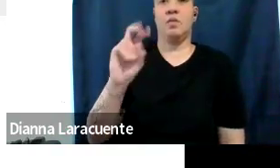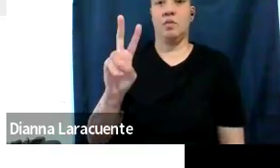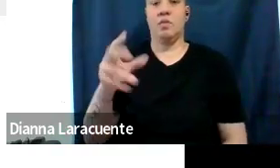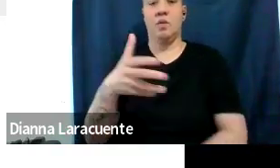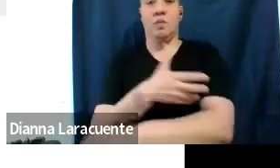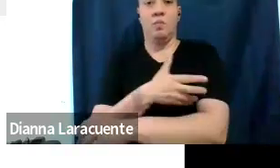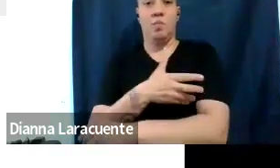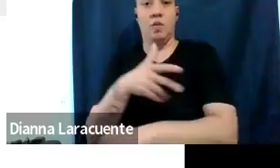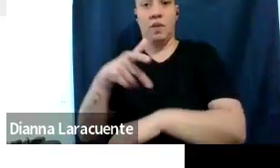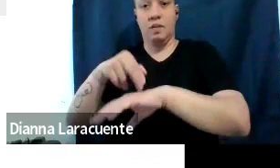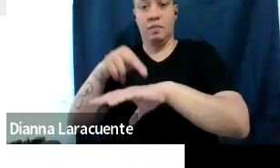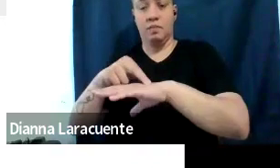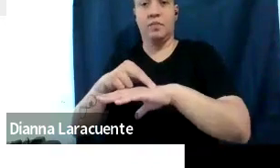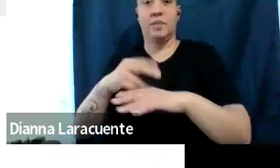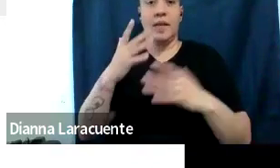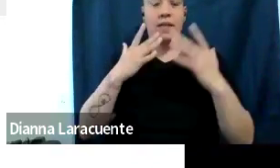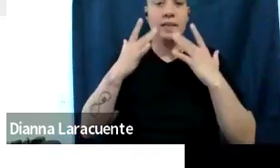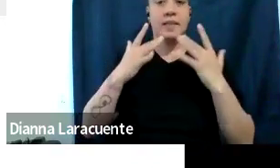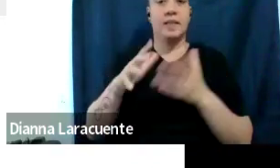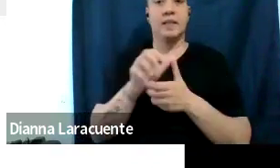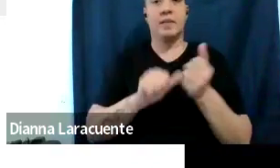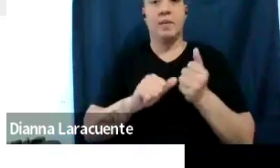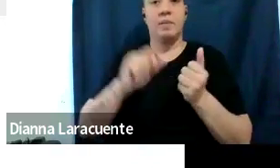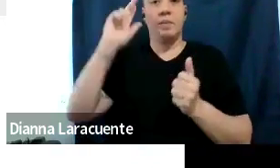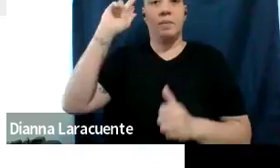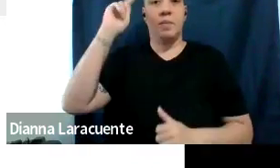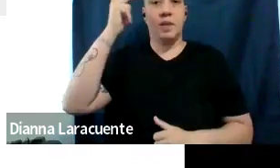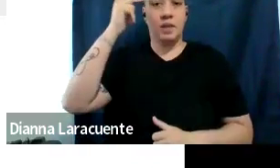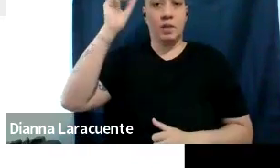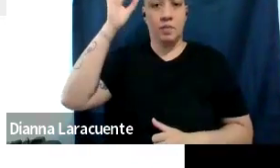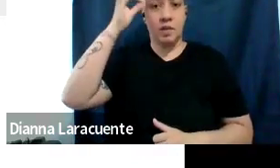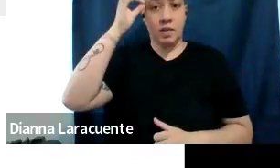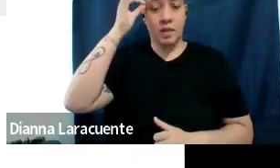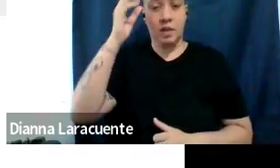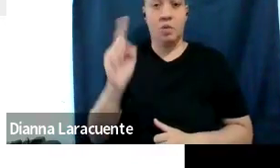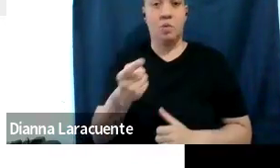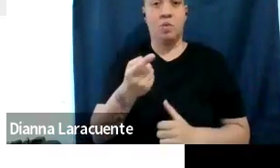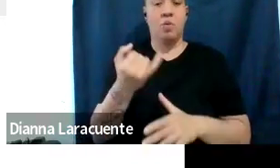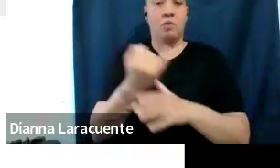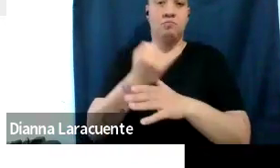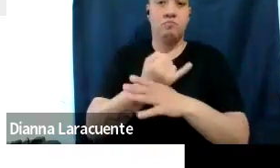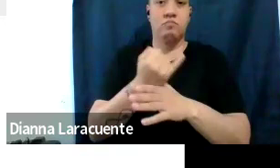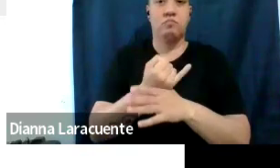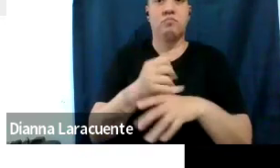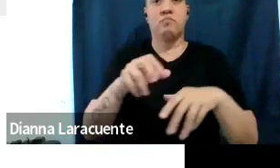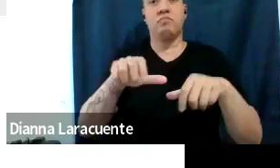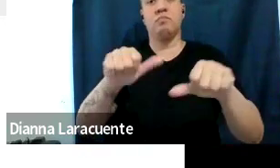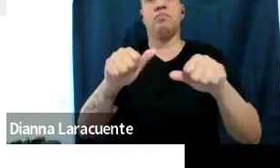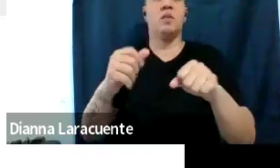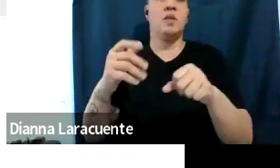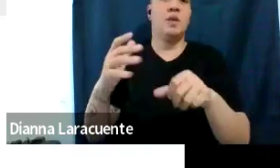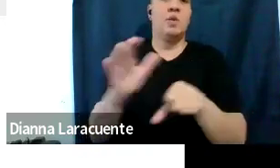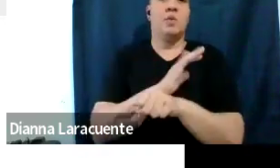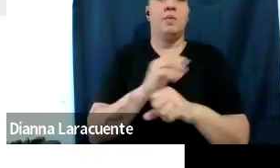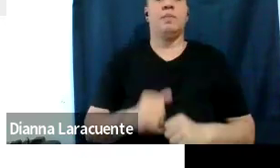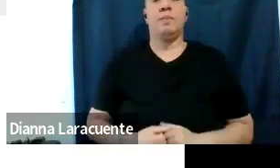Puerto Rico ansía destruir al Partido Federal, que es lo único que estorba la absorción rápida y completa.